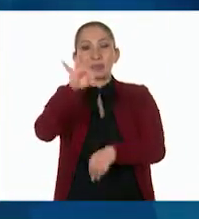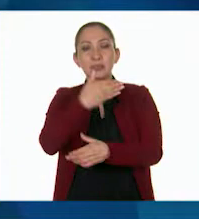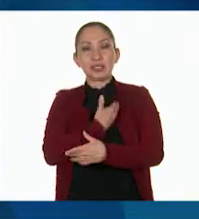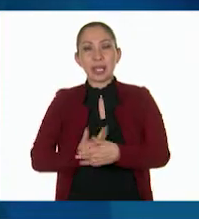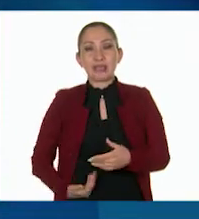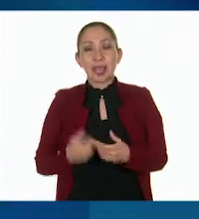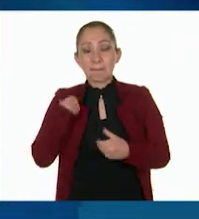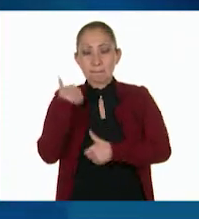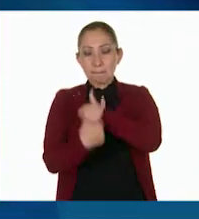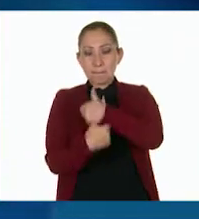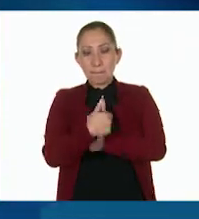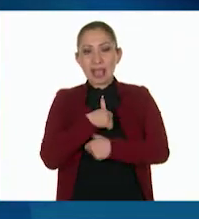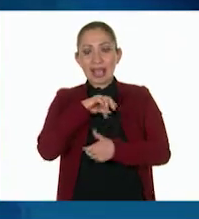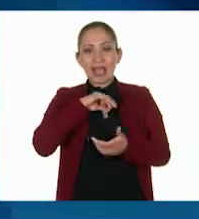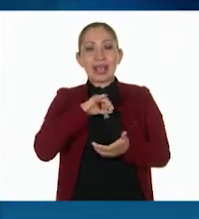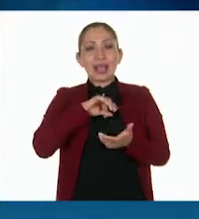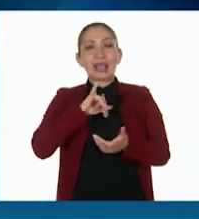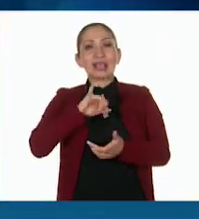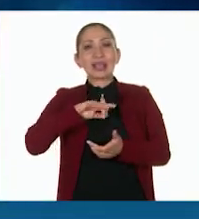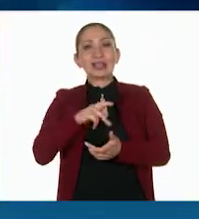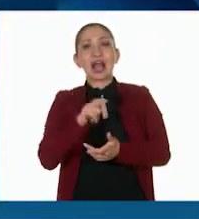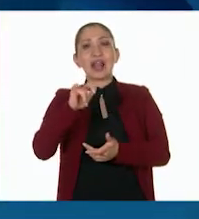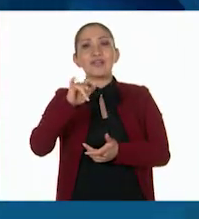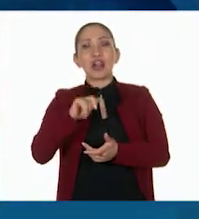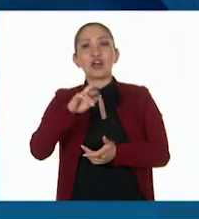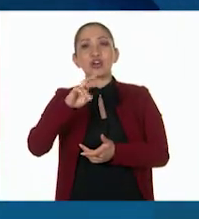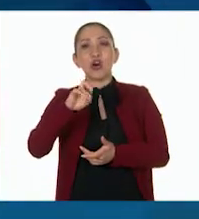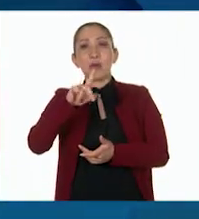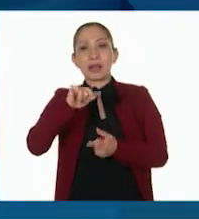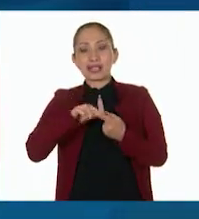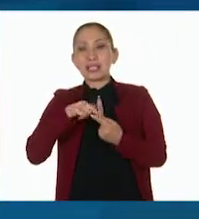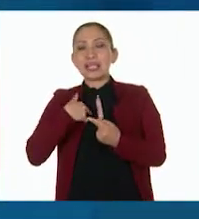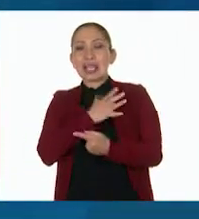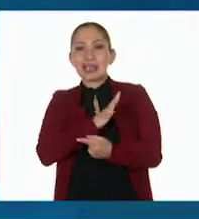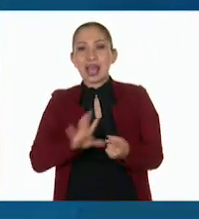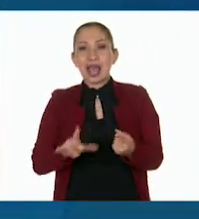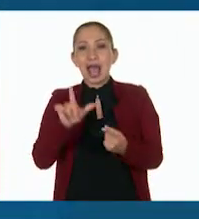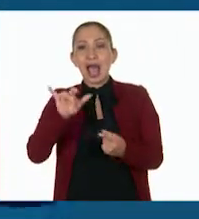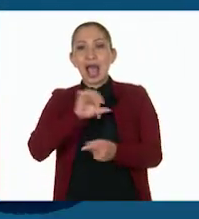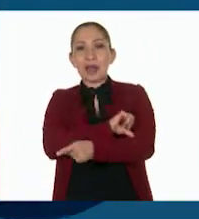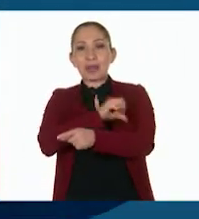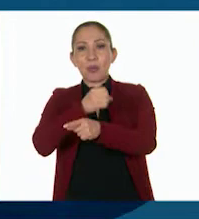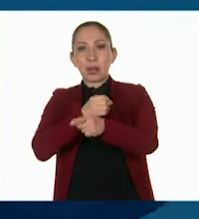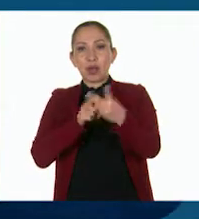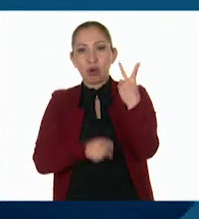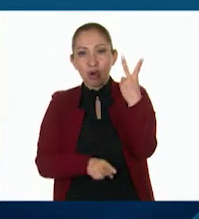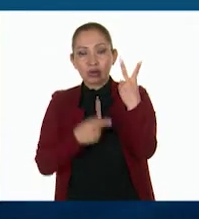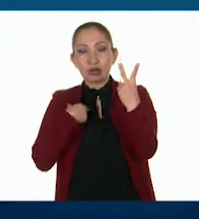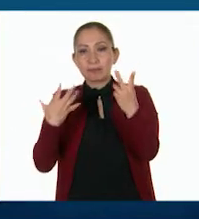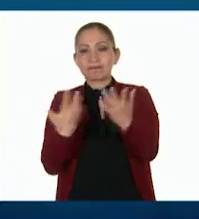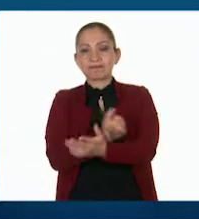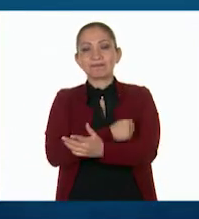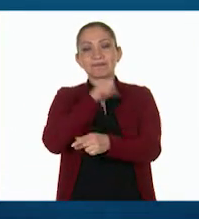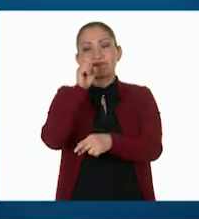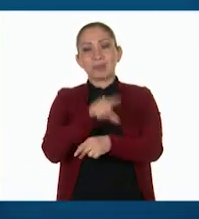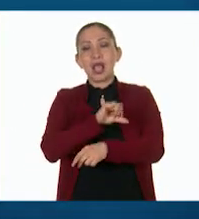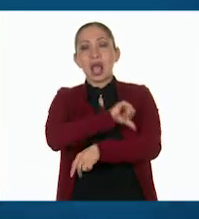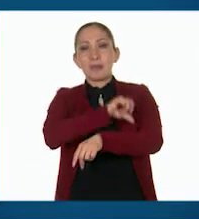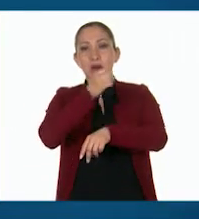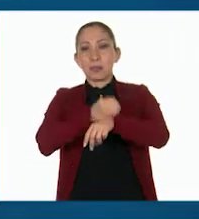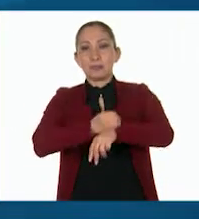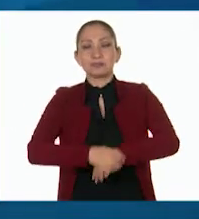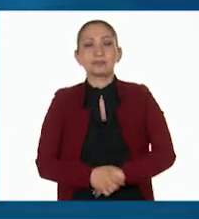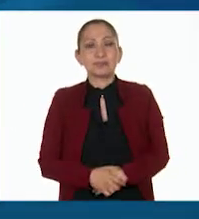en las que contendieron el ingeniero Alfredo Robles Domínguez y el general Álvaro Obregón, saliendo triunfador